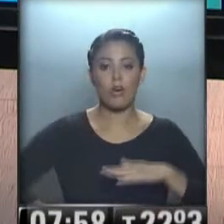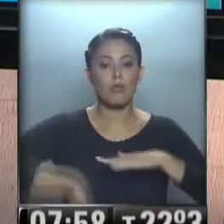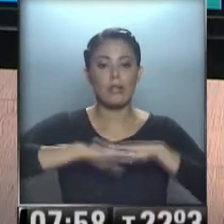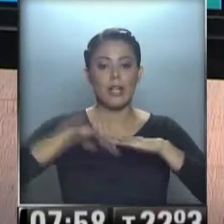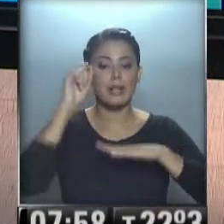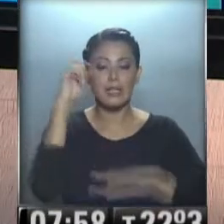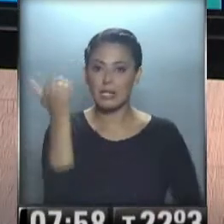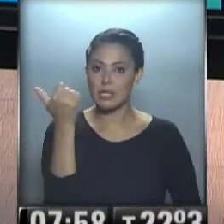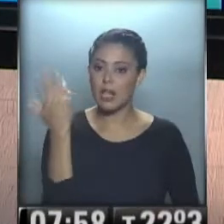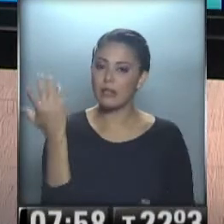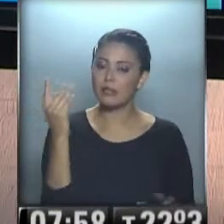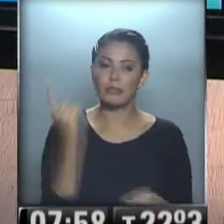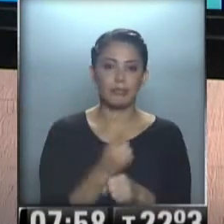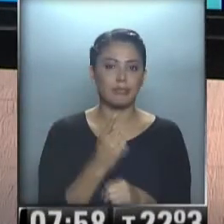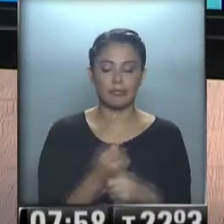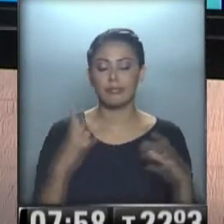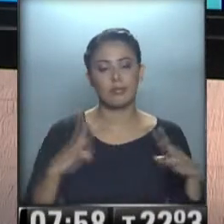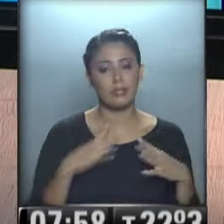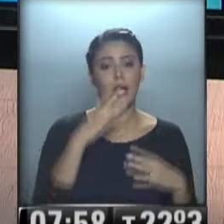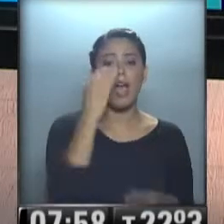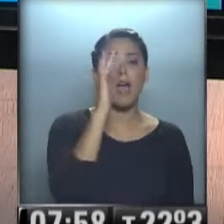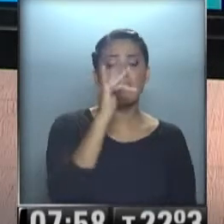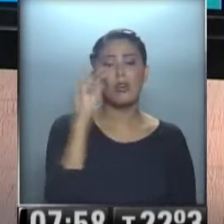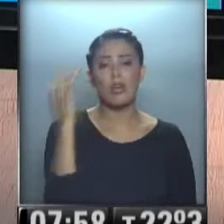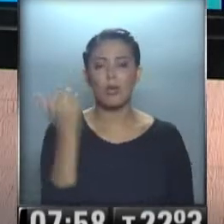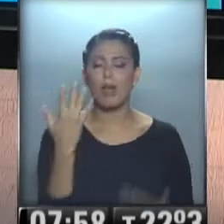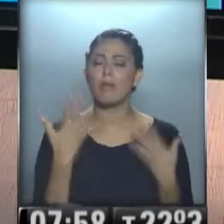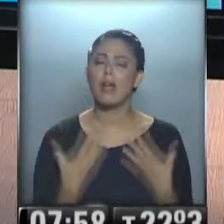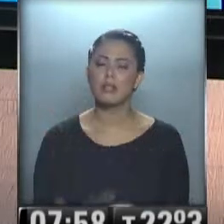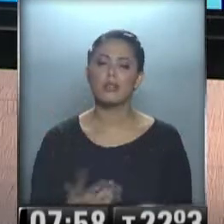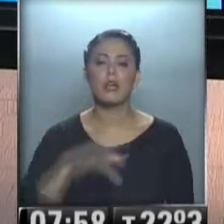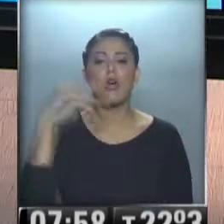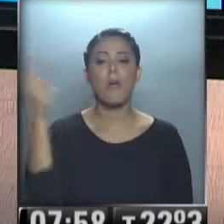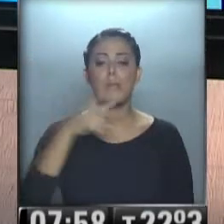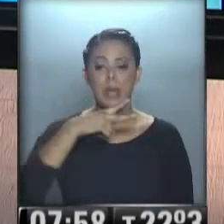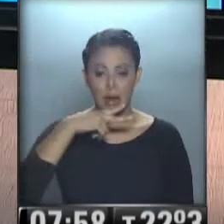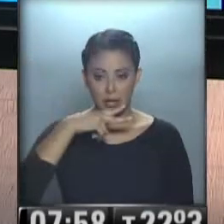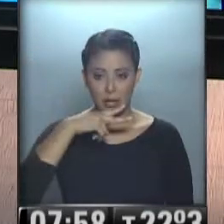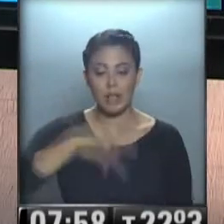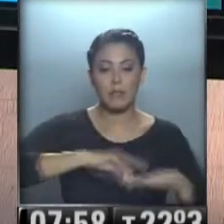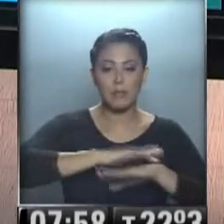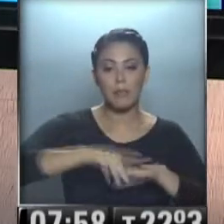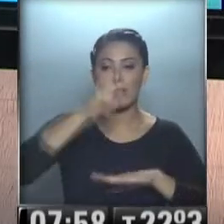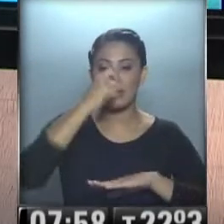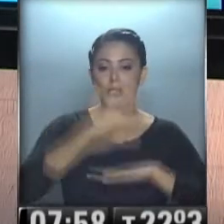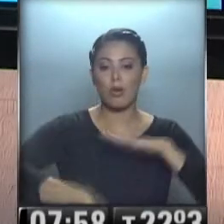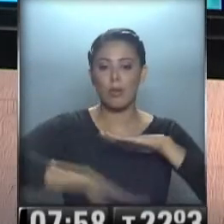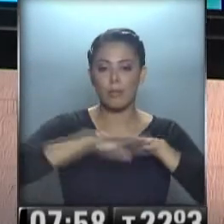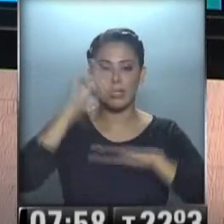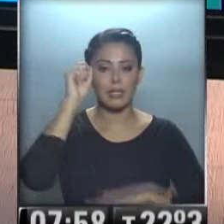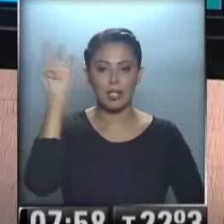25, 36, no descansamos bien. De miércoles a jueves, pesadísimo. Viernes, 25,